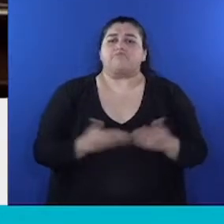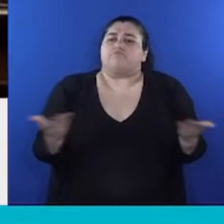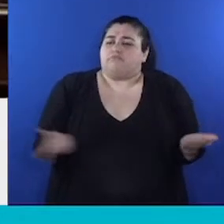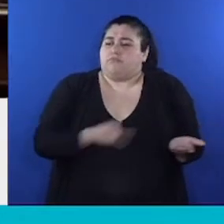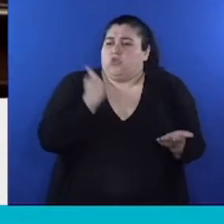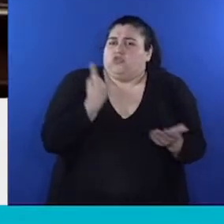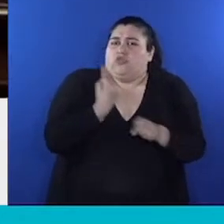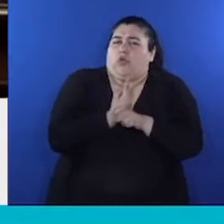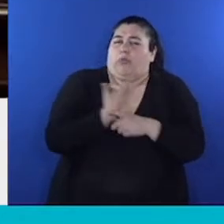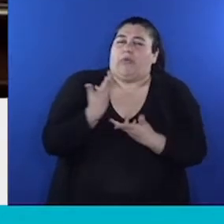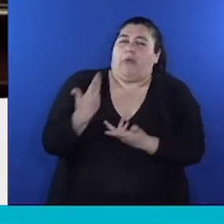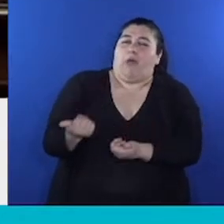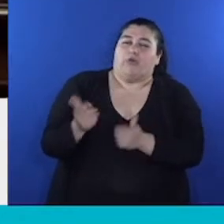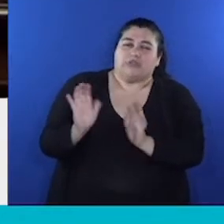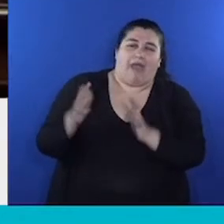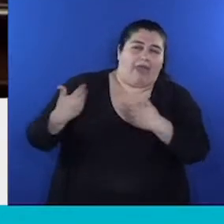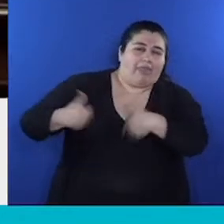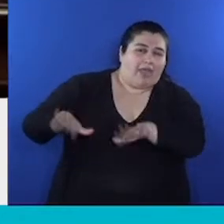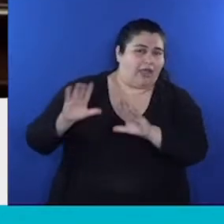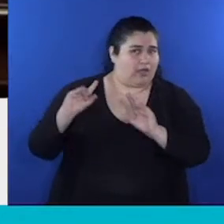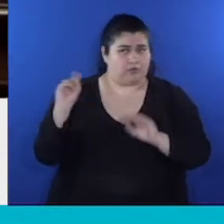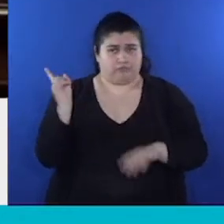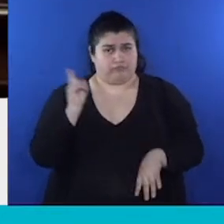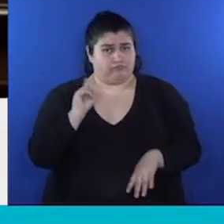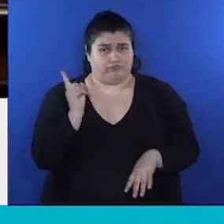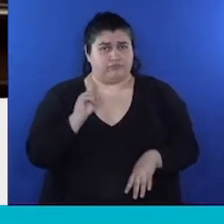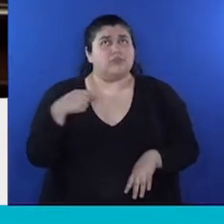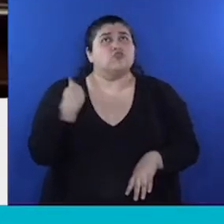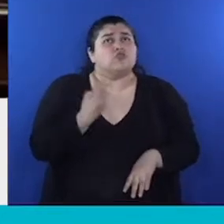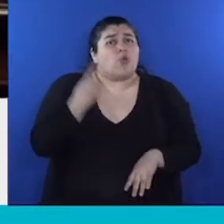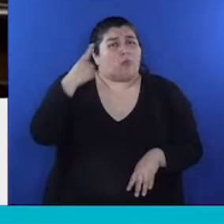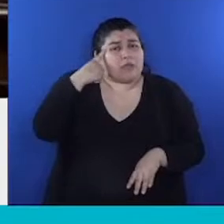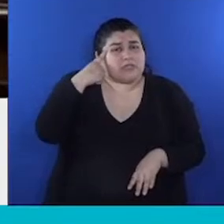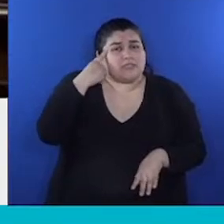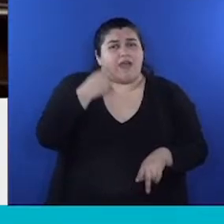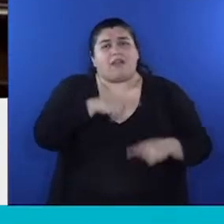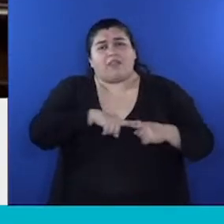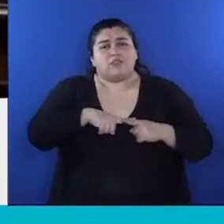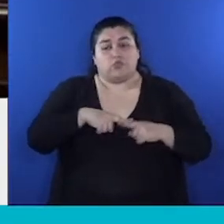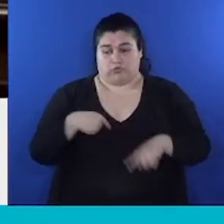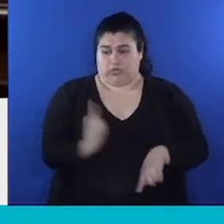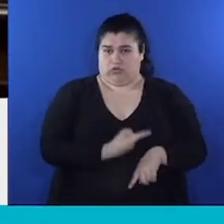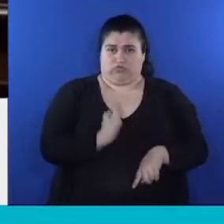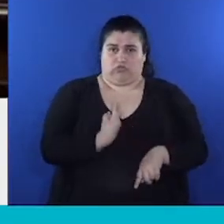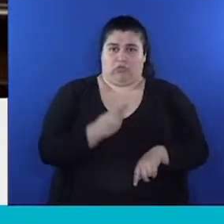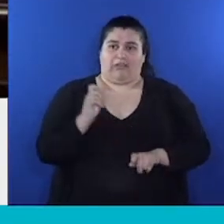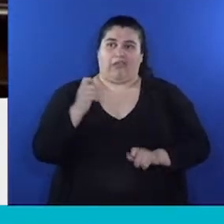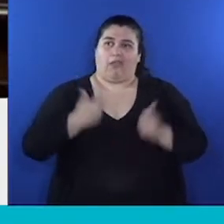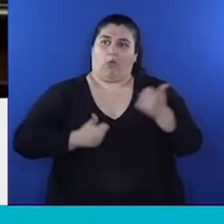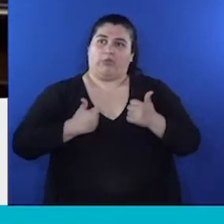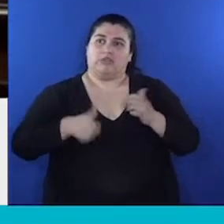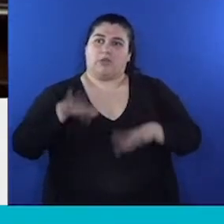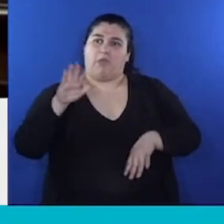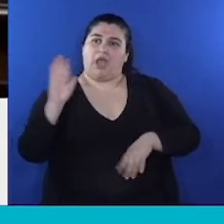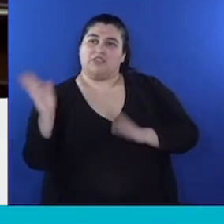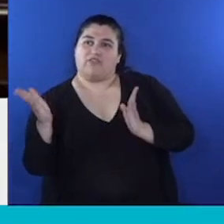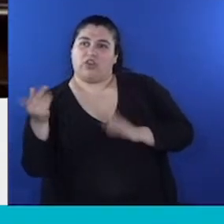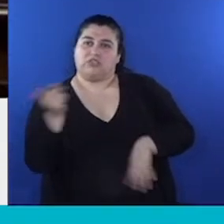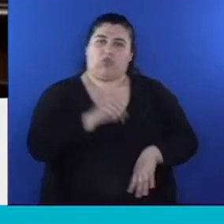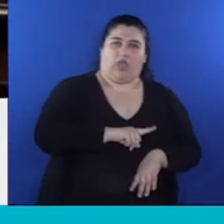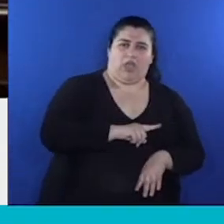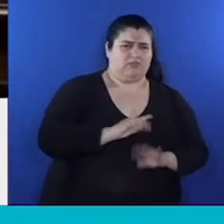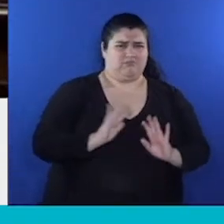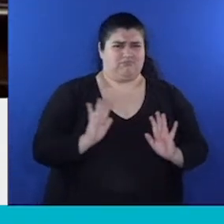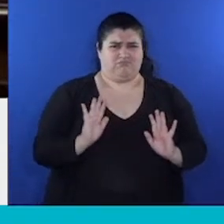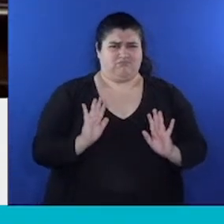podemos convalidar esas cuestiones. No podemos tensar y discutir entre nosotros a ver quién es más violento,